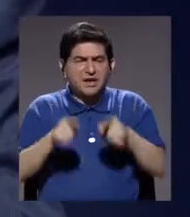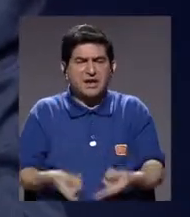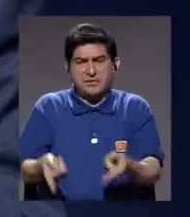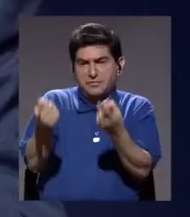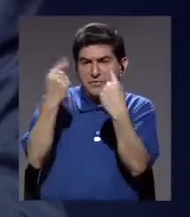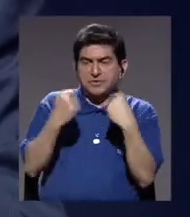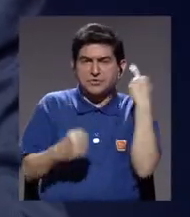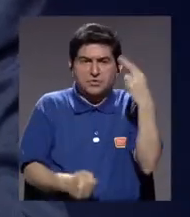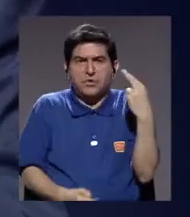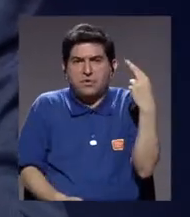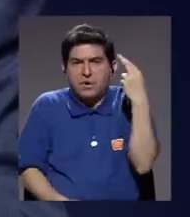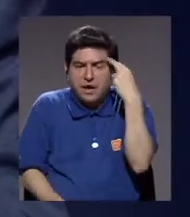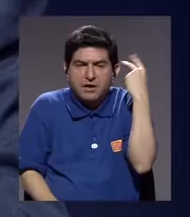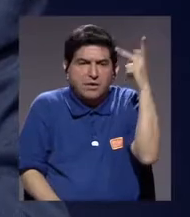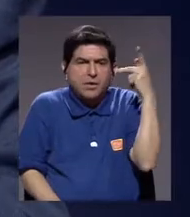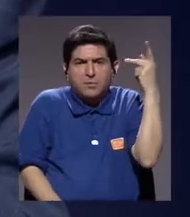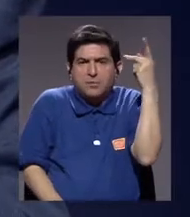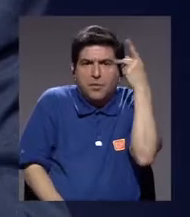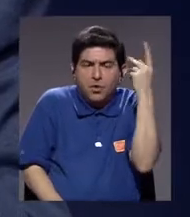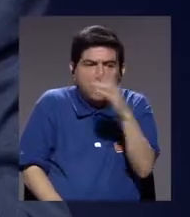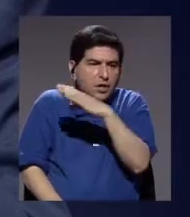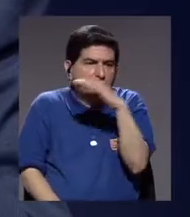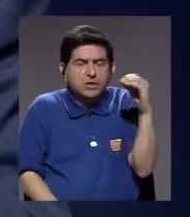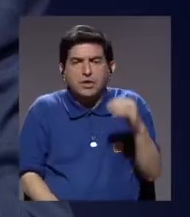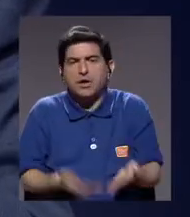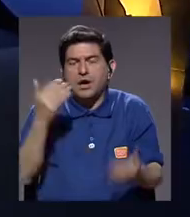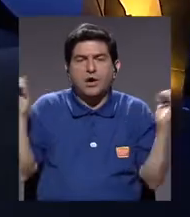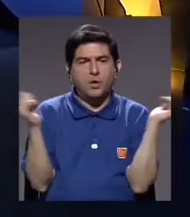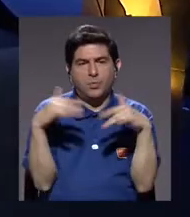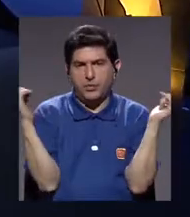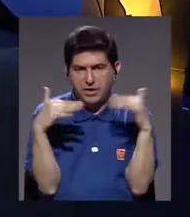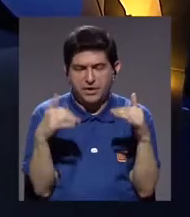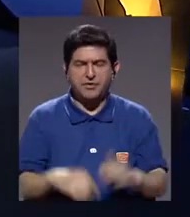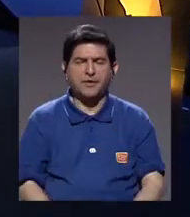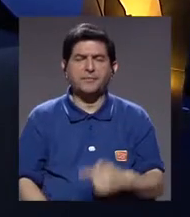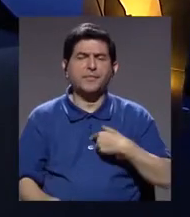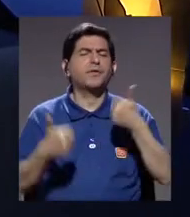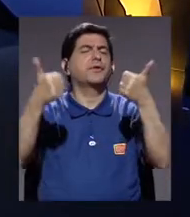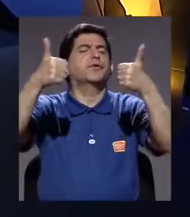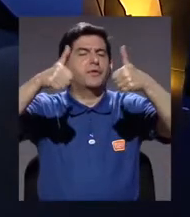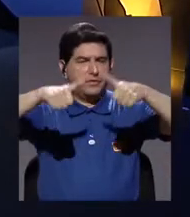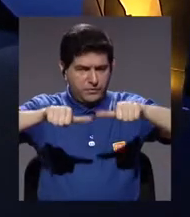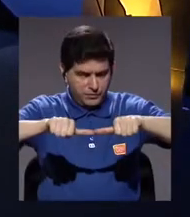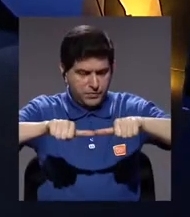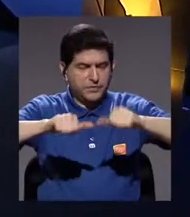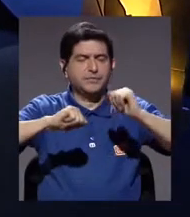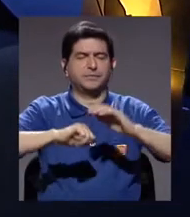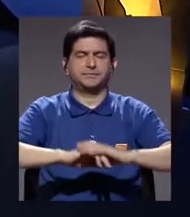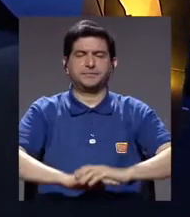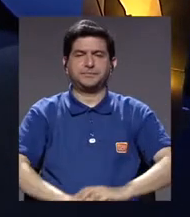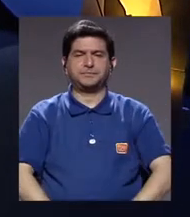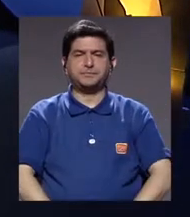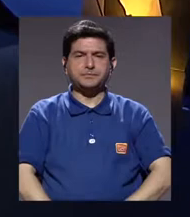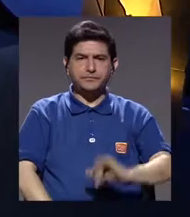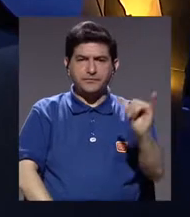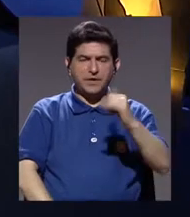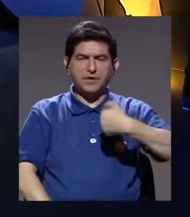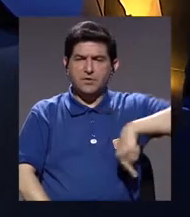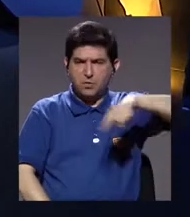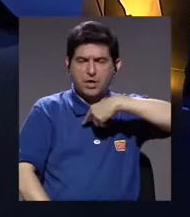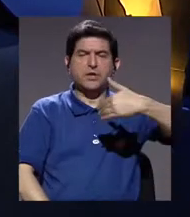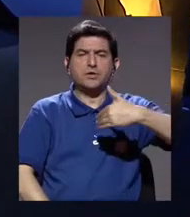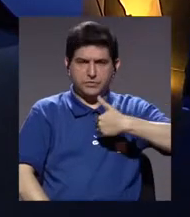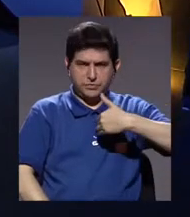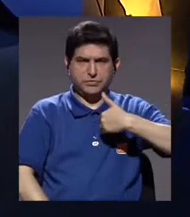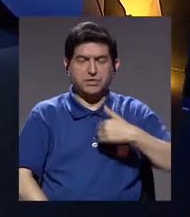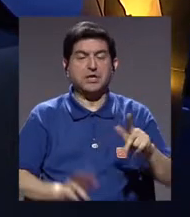quien venga por una razón política, sí, o de guerra. Estoy totalmente de acuerdo. También